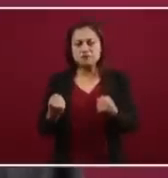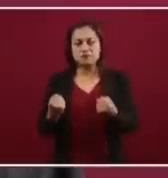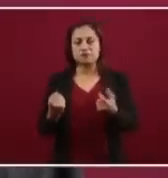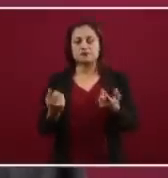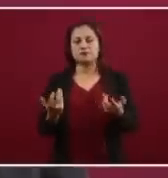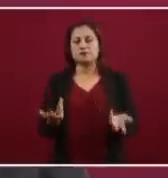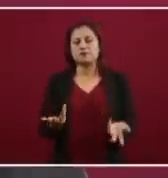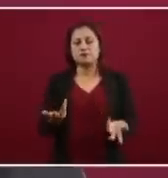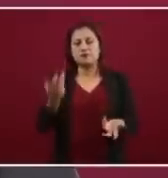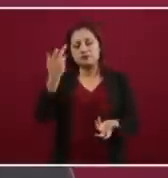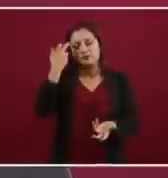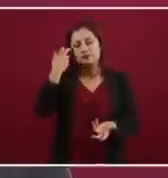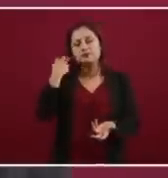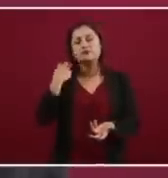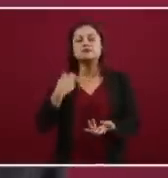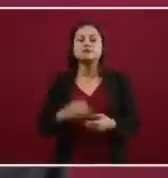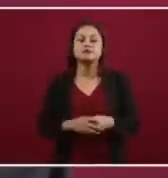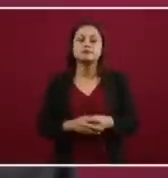Y